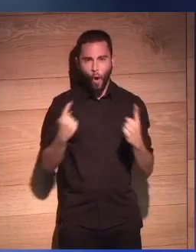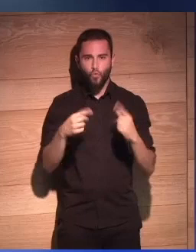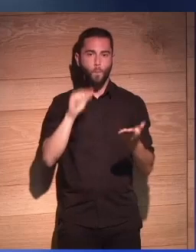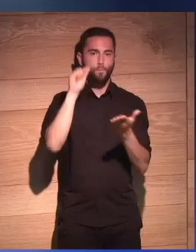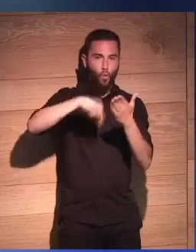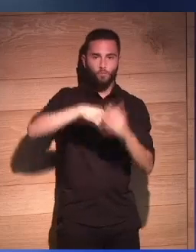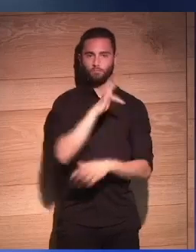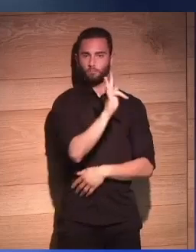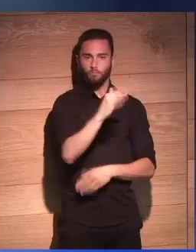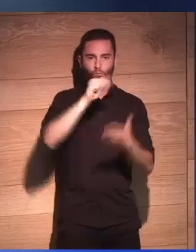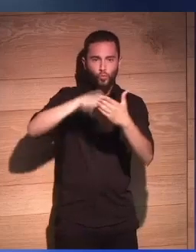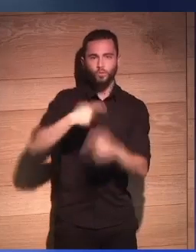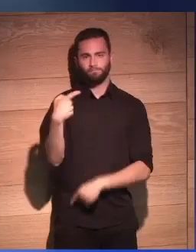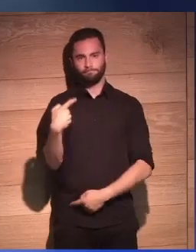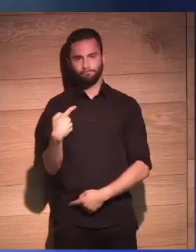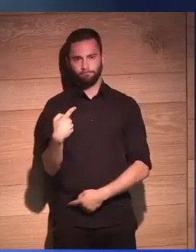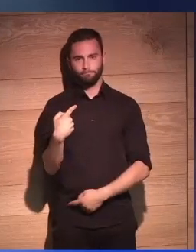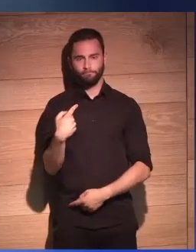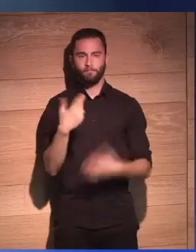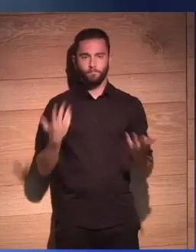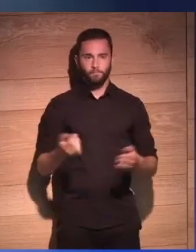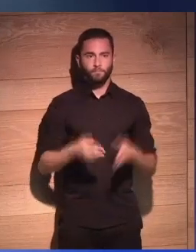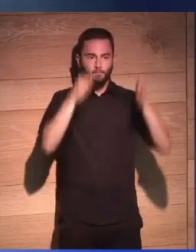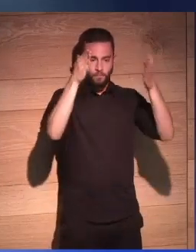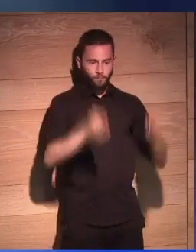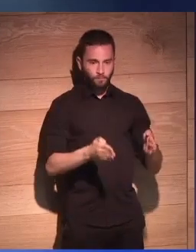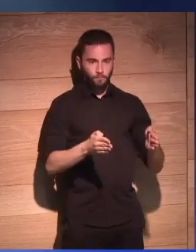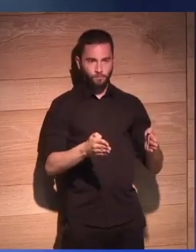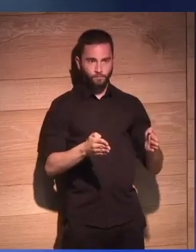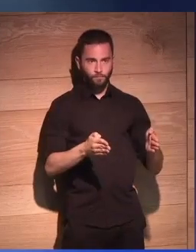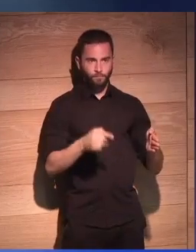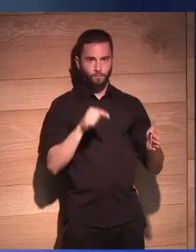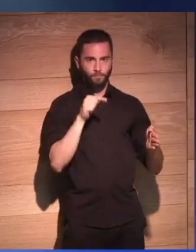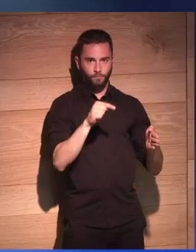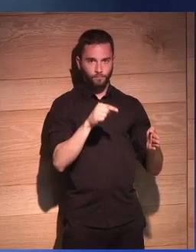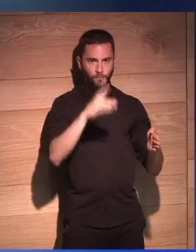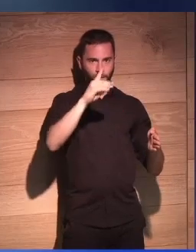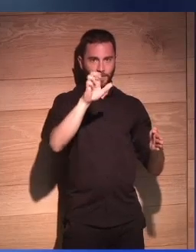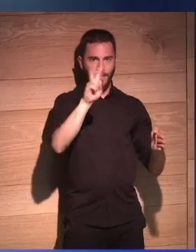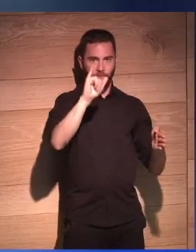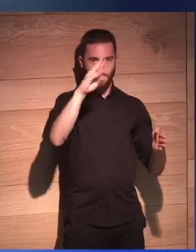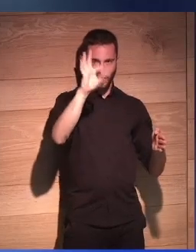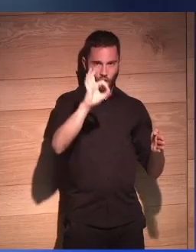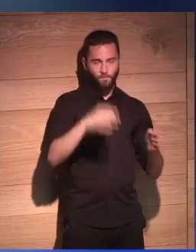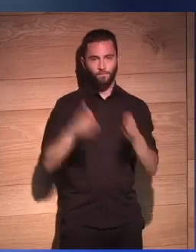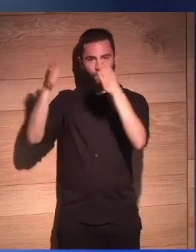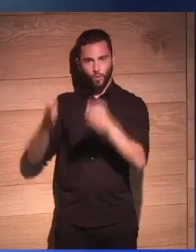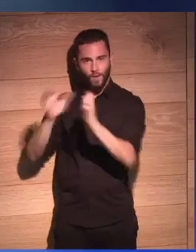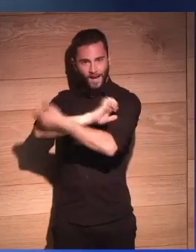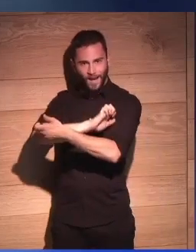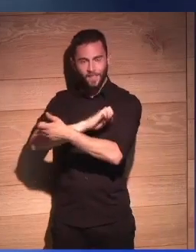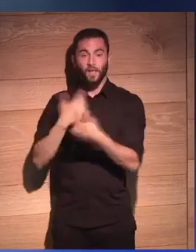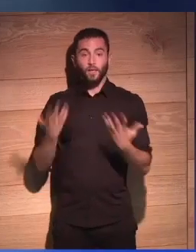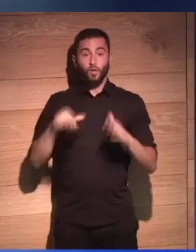puntos positivos y sus puntos negativos, su columna débito y su columna crédito. Y podemos aprovechar cada